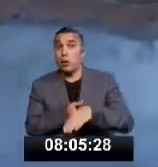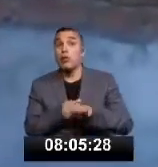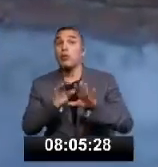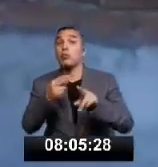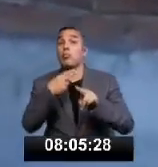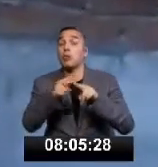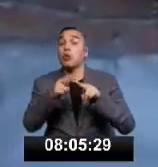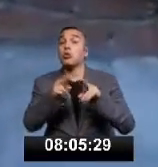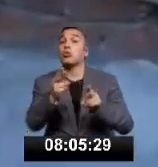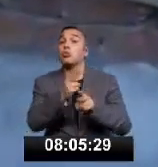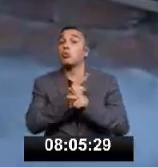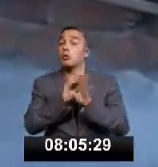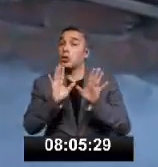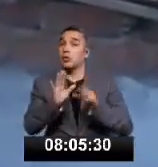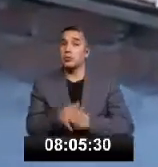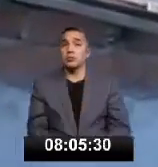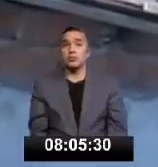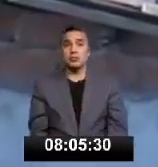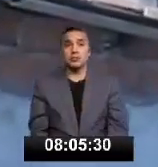abajo.